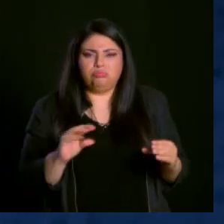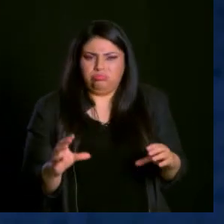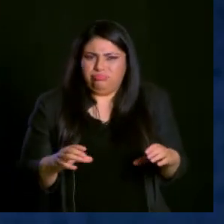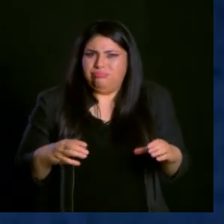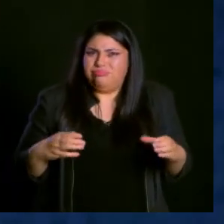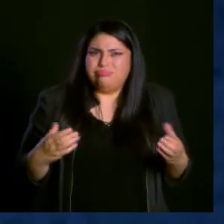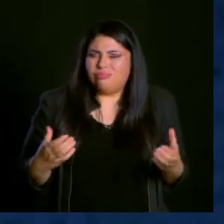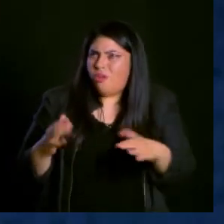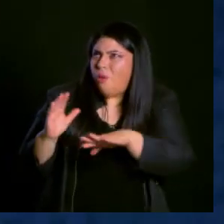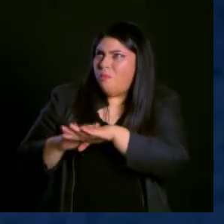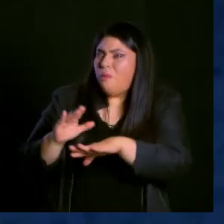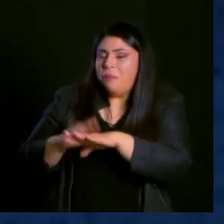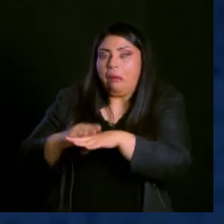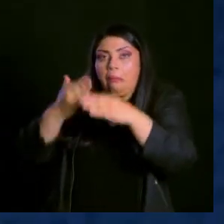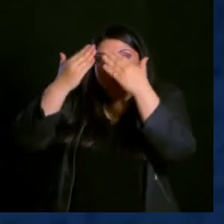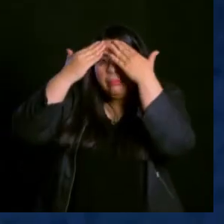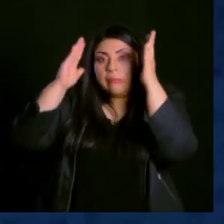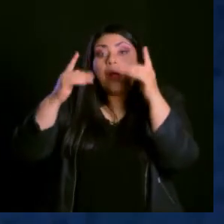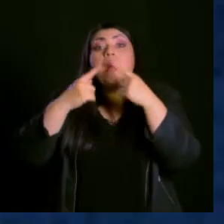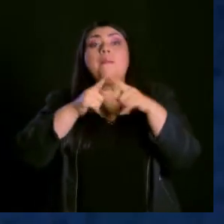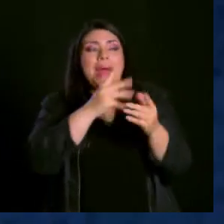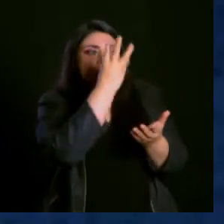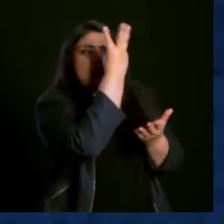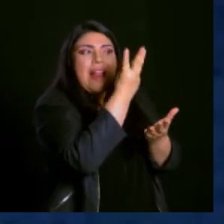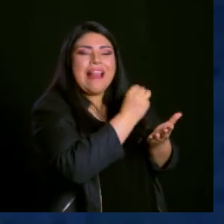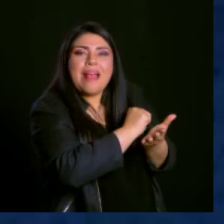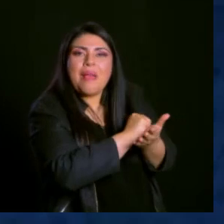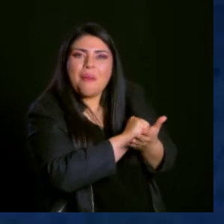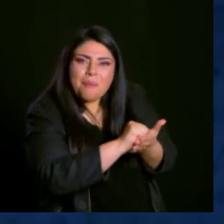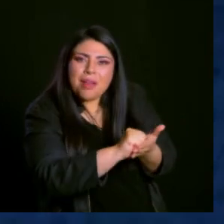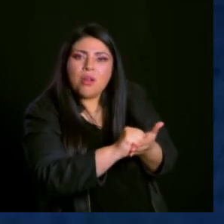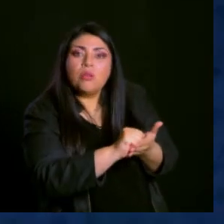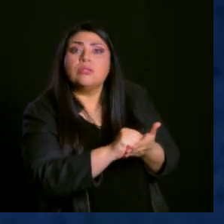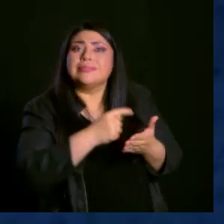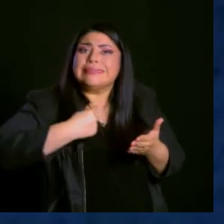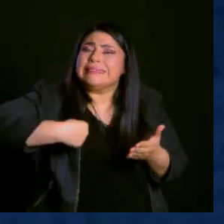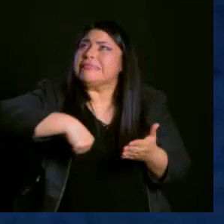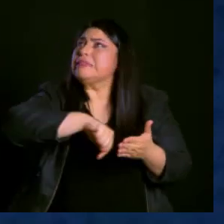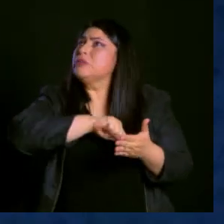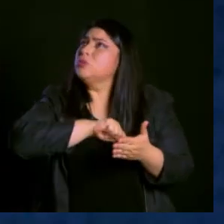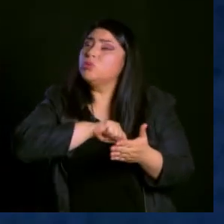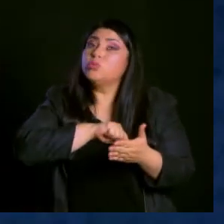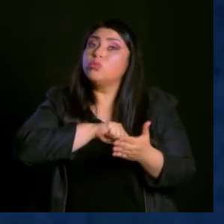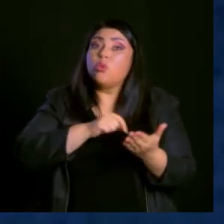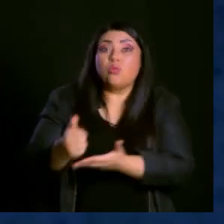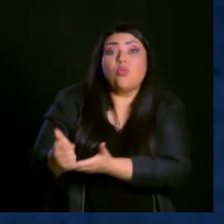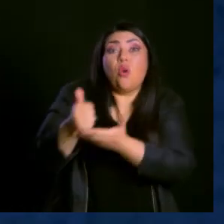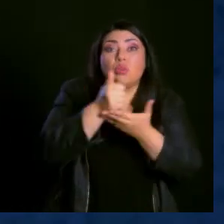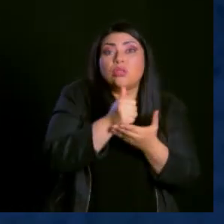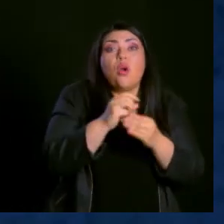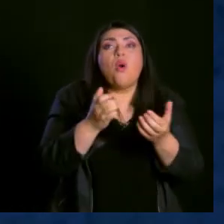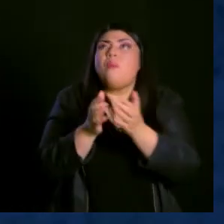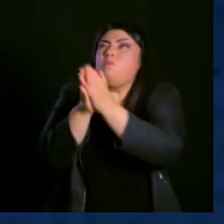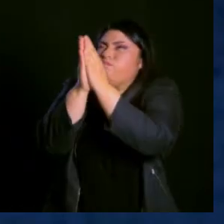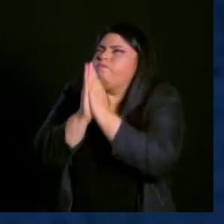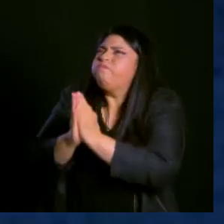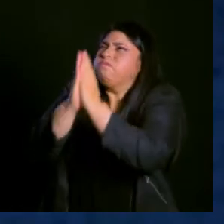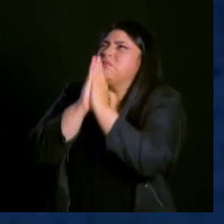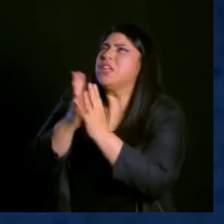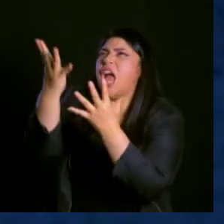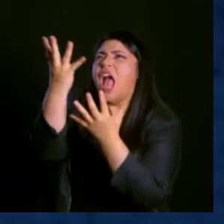conviene no lo sabemos pero el espíritu mismo intercede por nosotros con gemidos